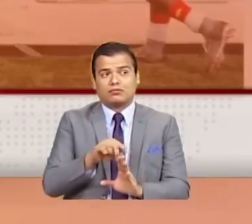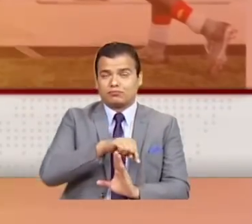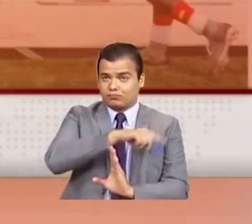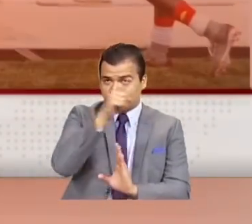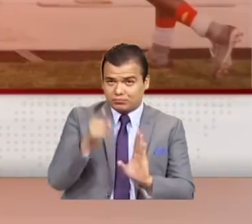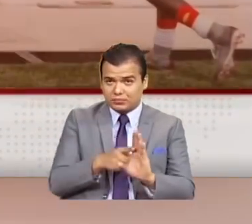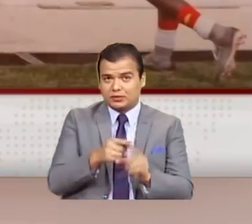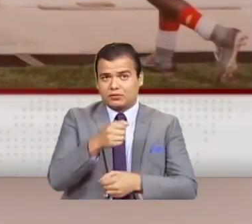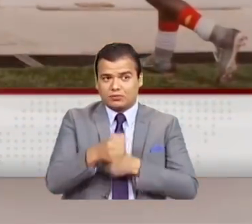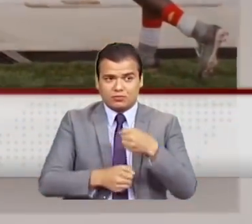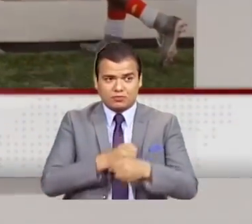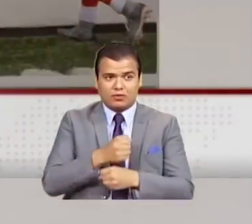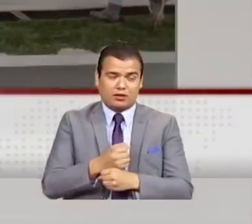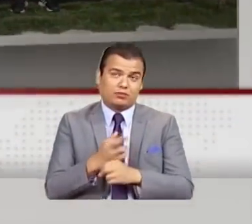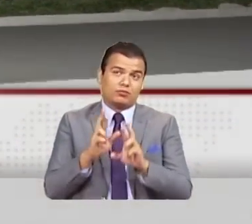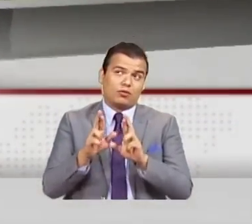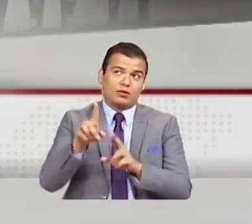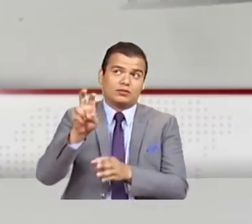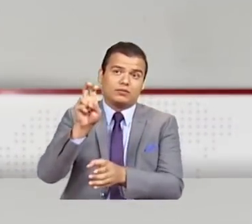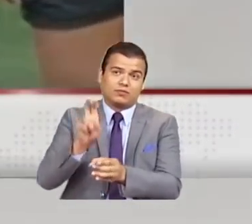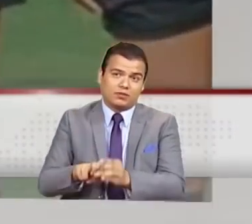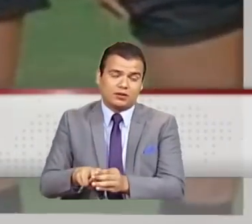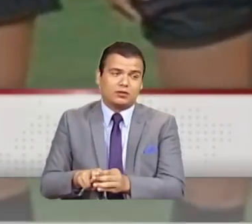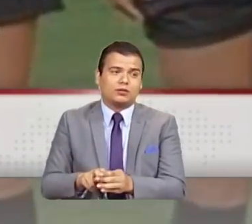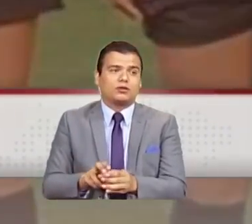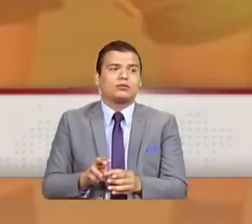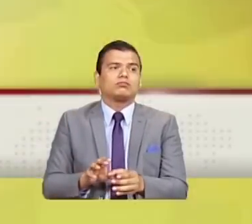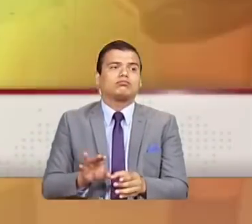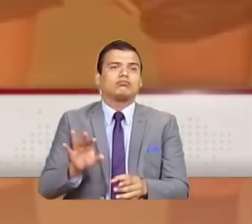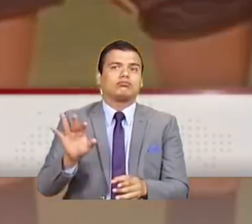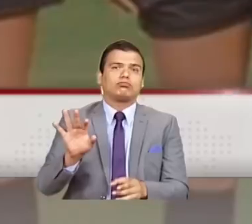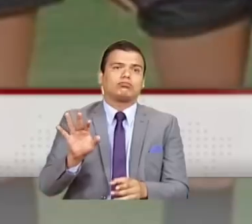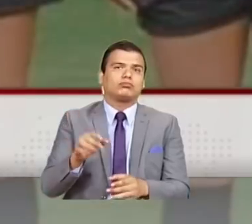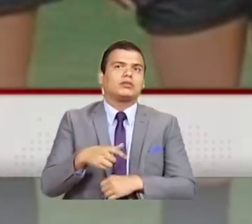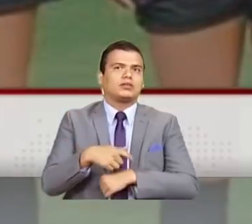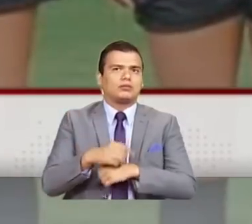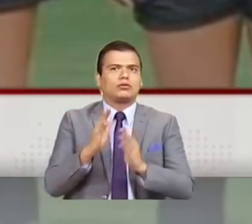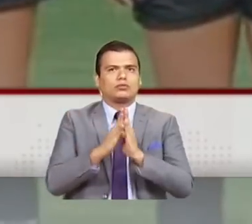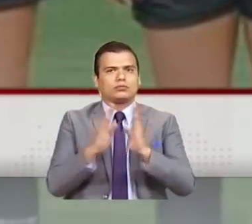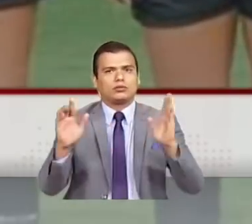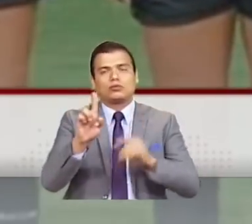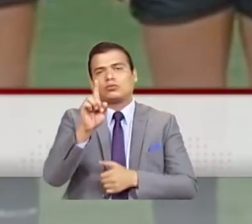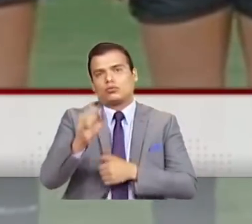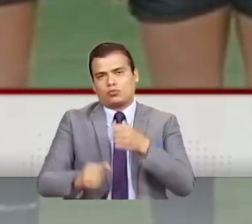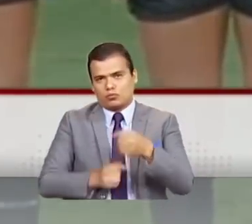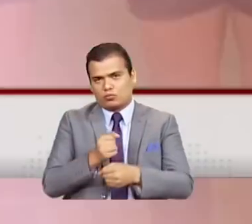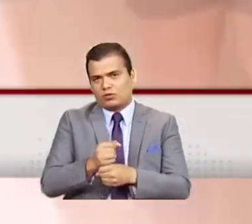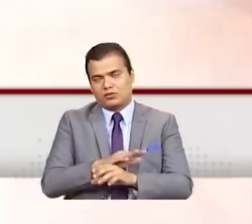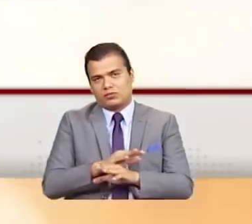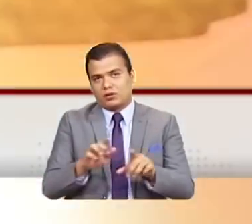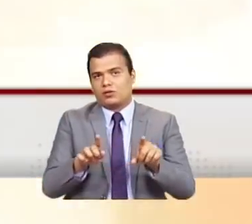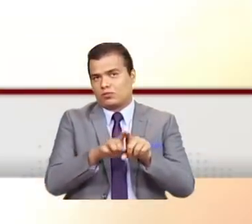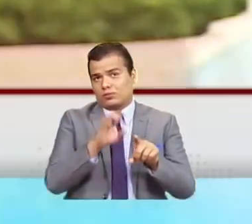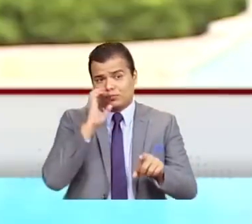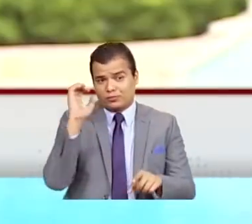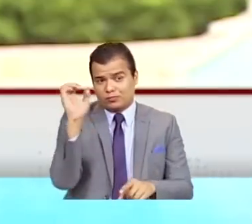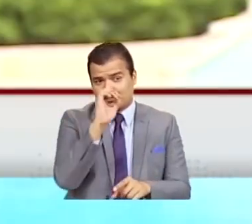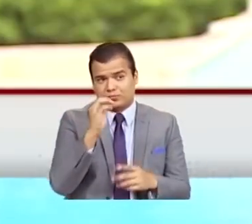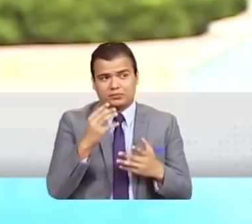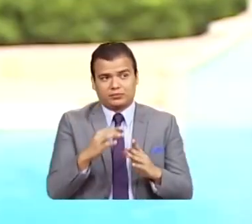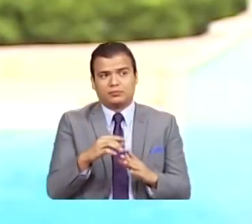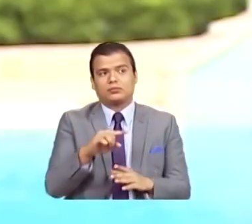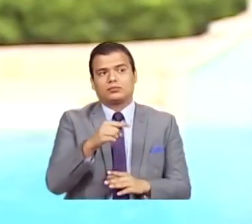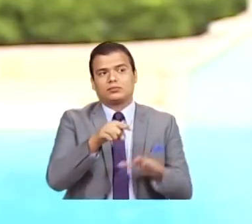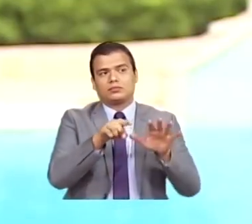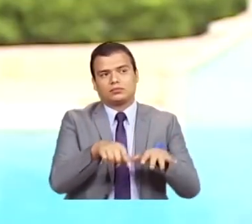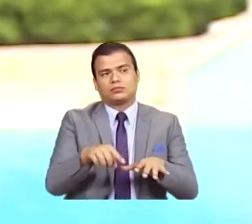la federación o de las personas que están a cargo pudiera que todo el año hubiera liga femenina, así como la hay en los hombres. Primer semestre y